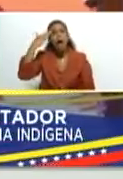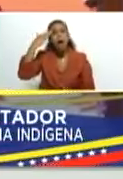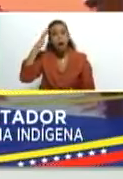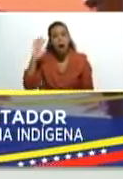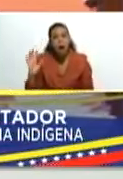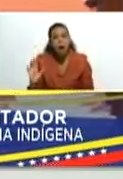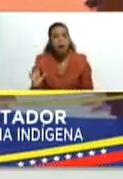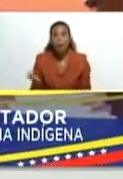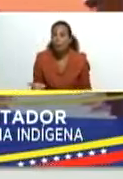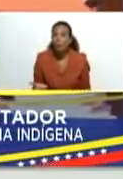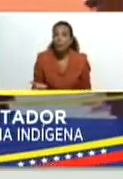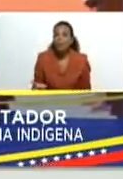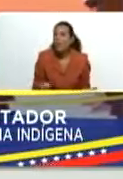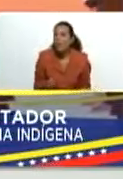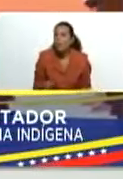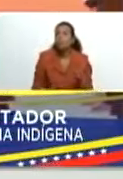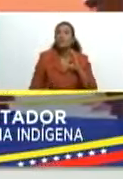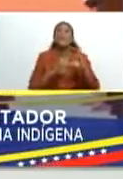Comunicándonos,